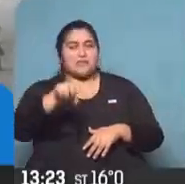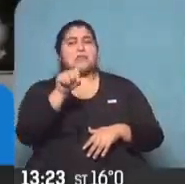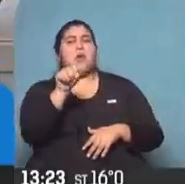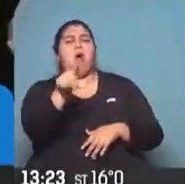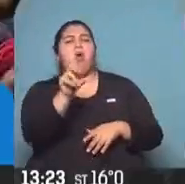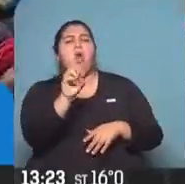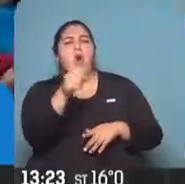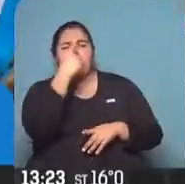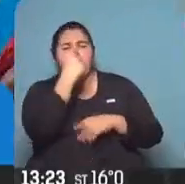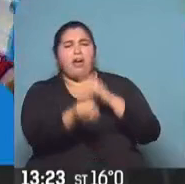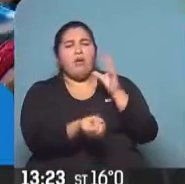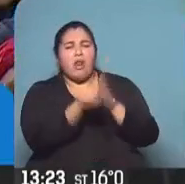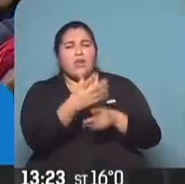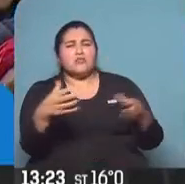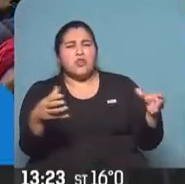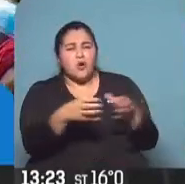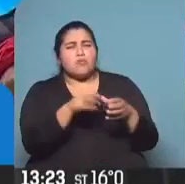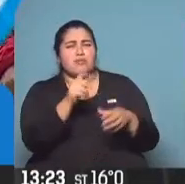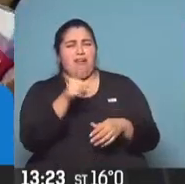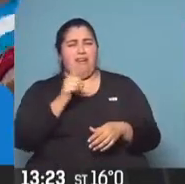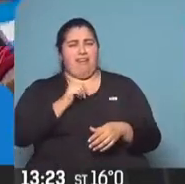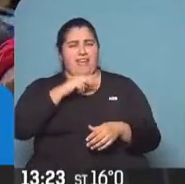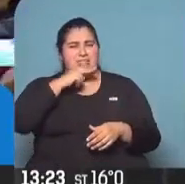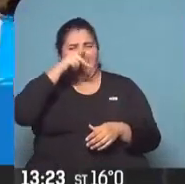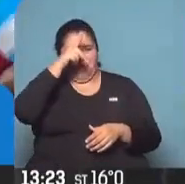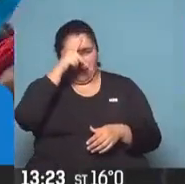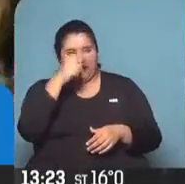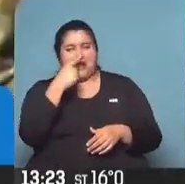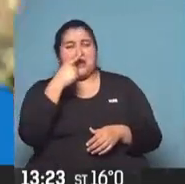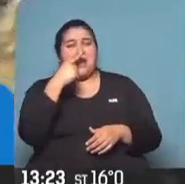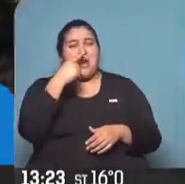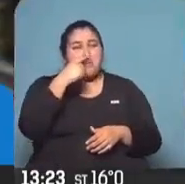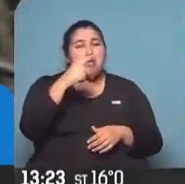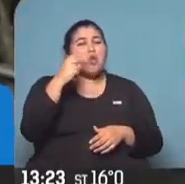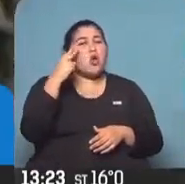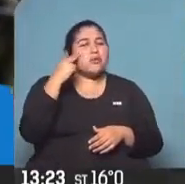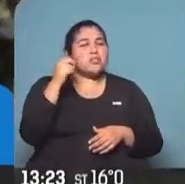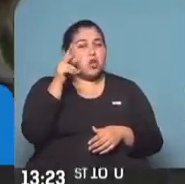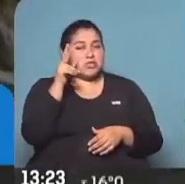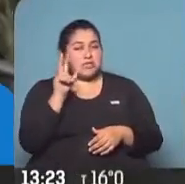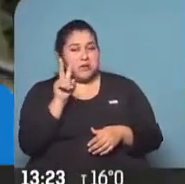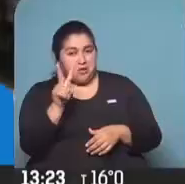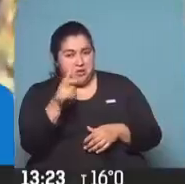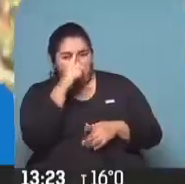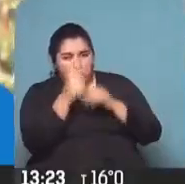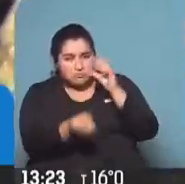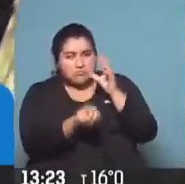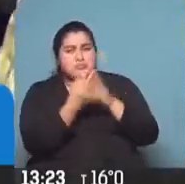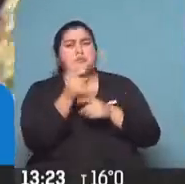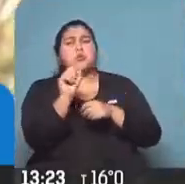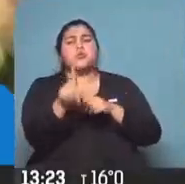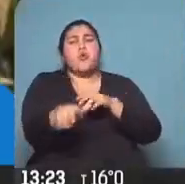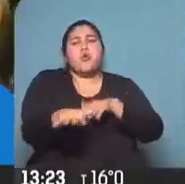la creación del escuadrón de las grandes que tal ventas nacionales en el año 1982 y a través de su accionar